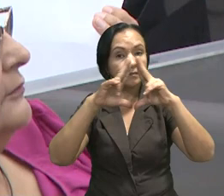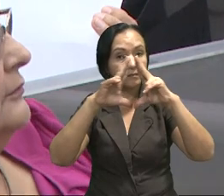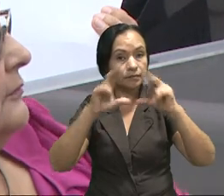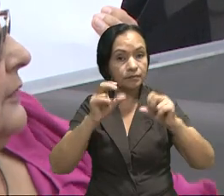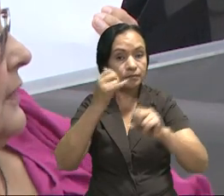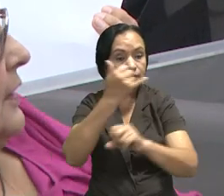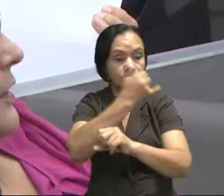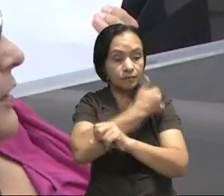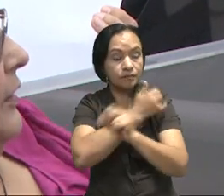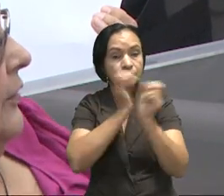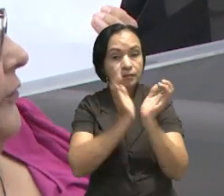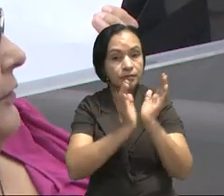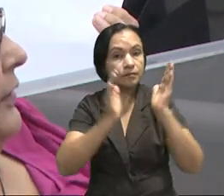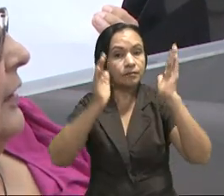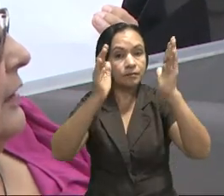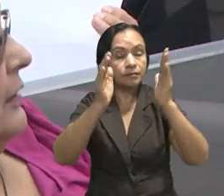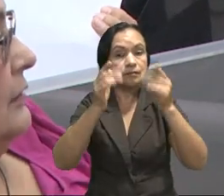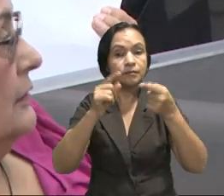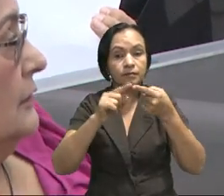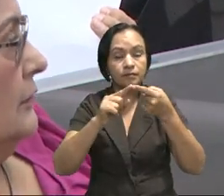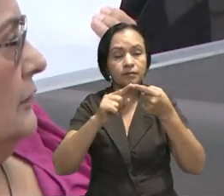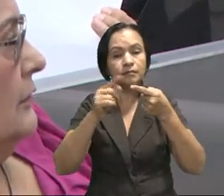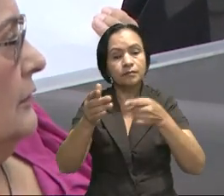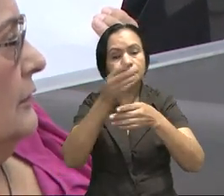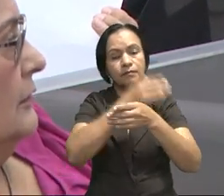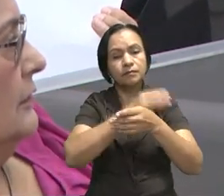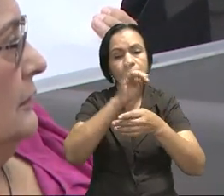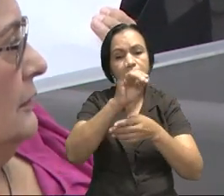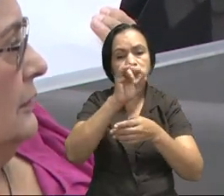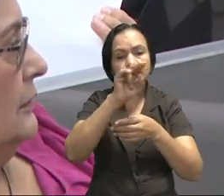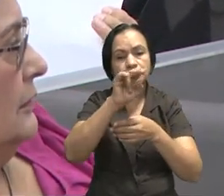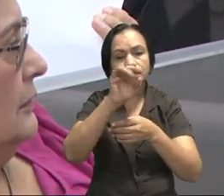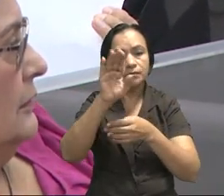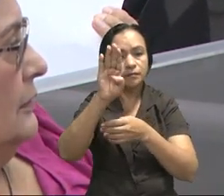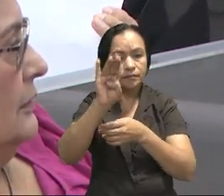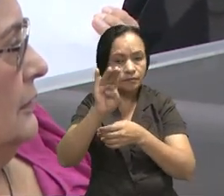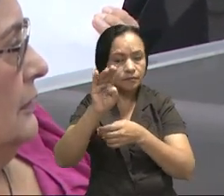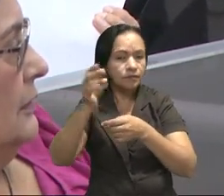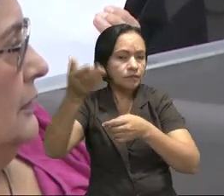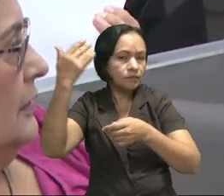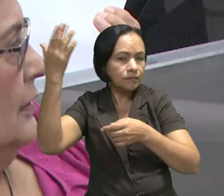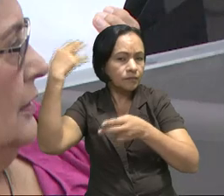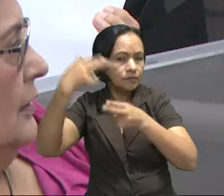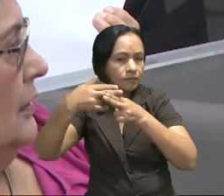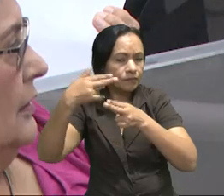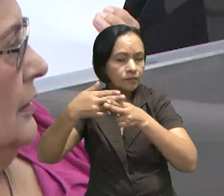de Seguridad Social, antes llamado INSBI. En el año